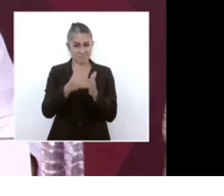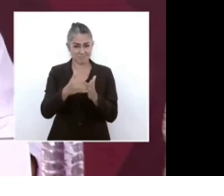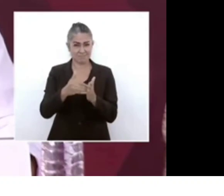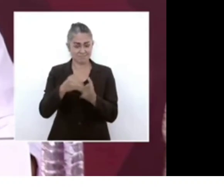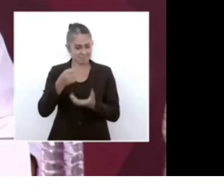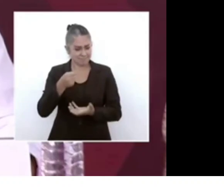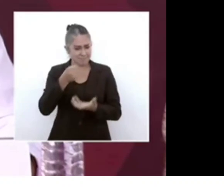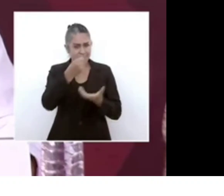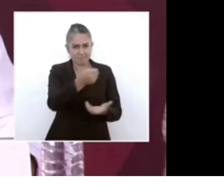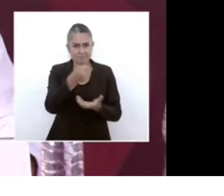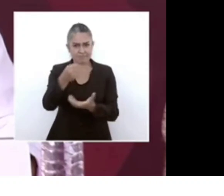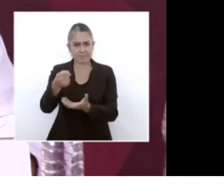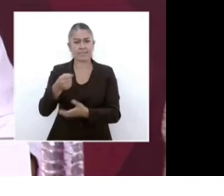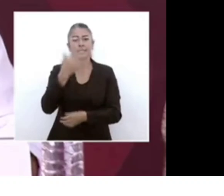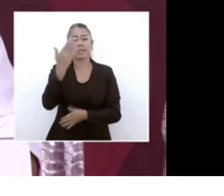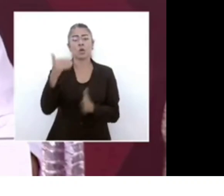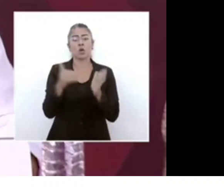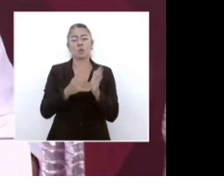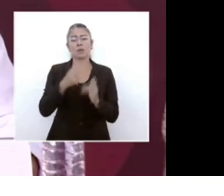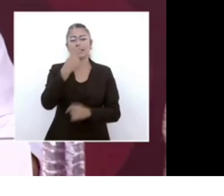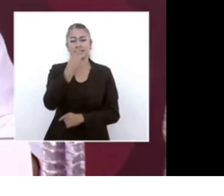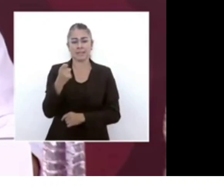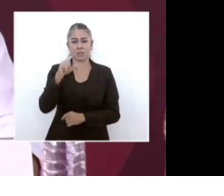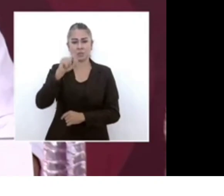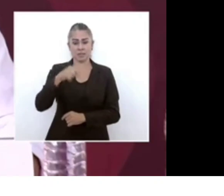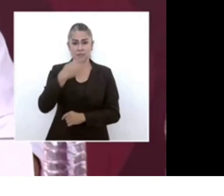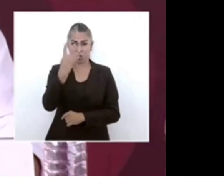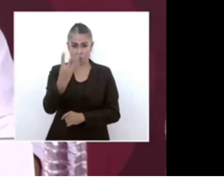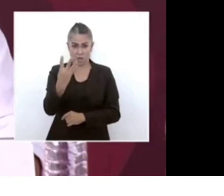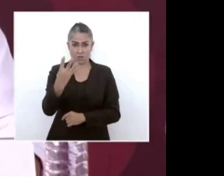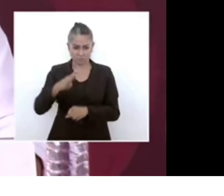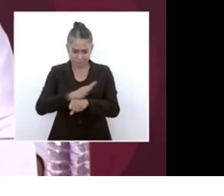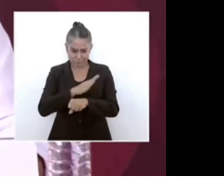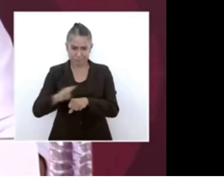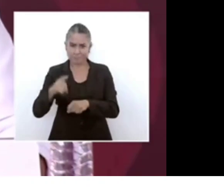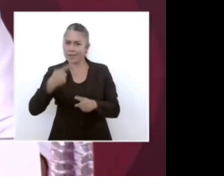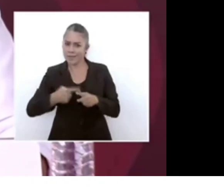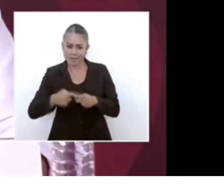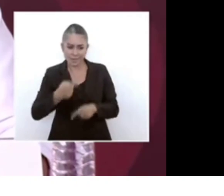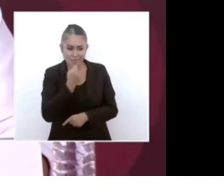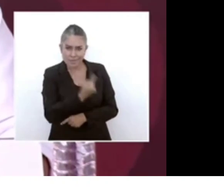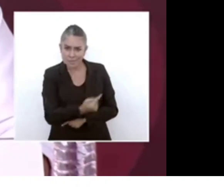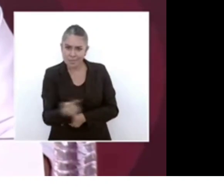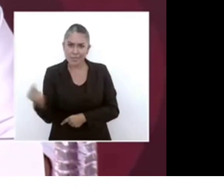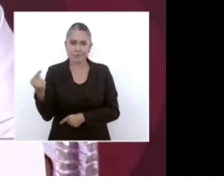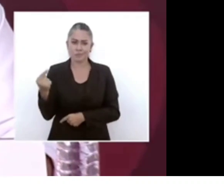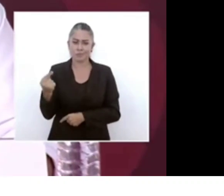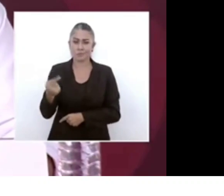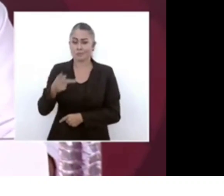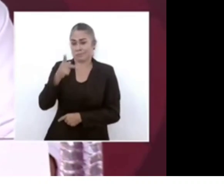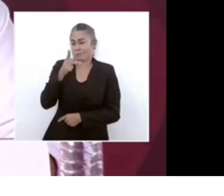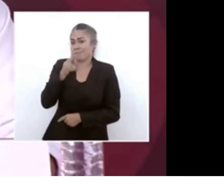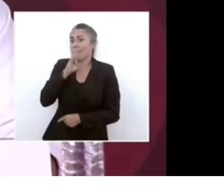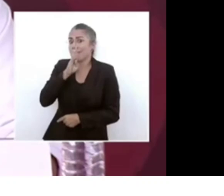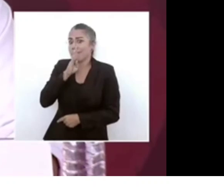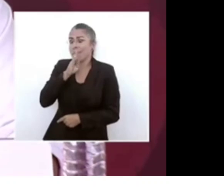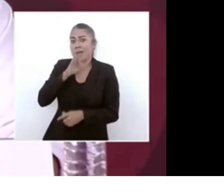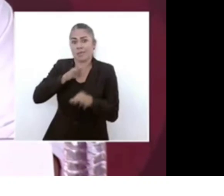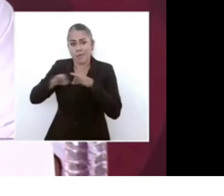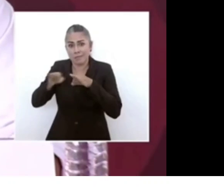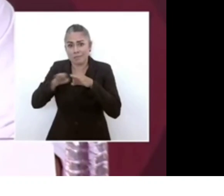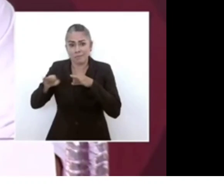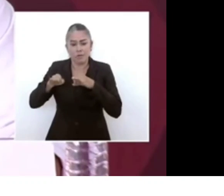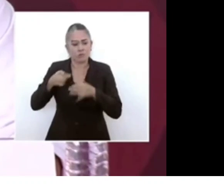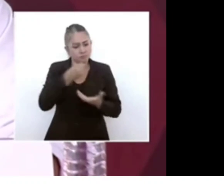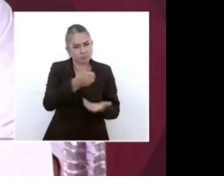para 5.124 beneficiarios del programa de niños y niñas de hijos de madres trabajadoras. Y 20